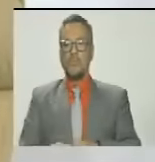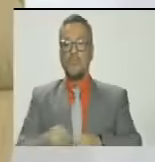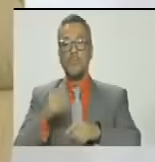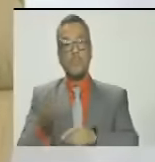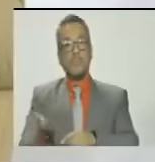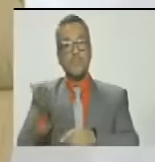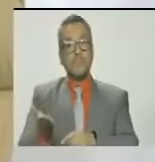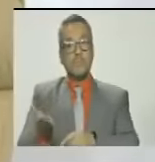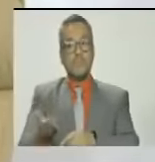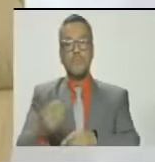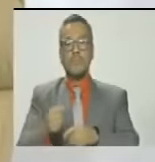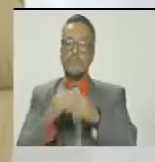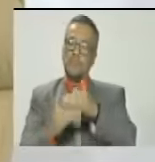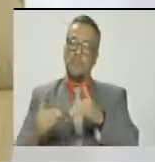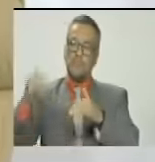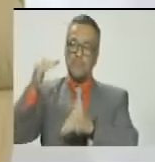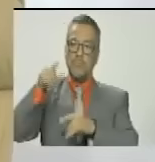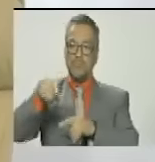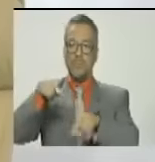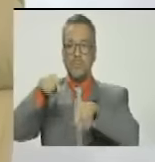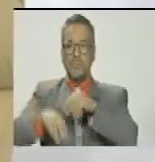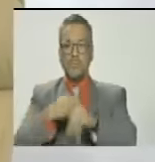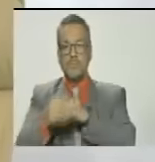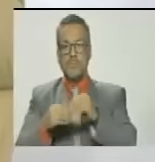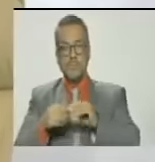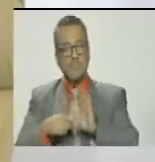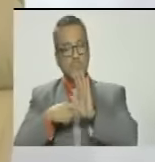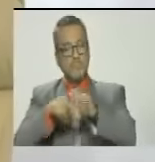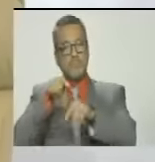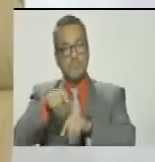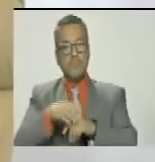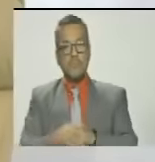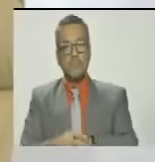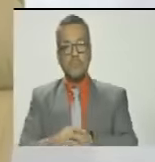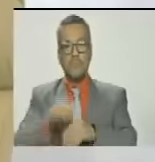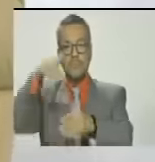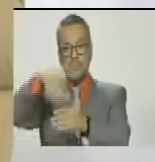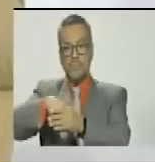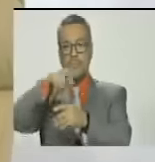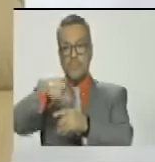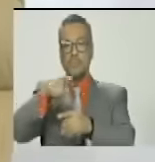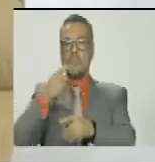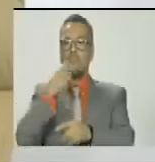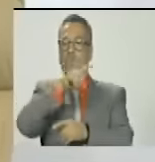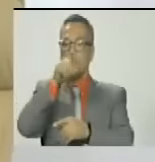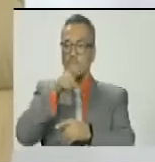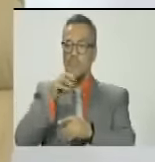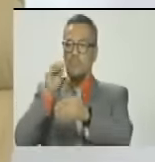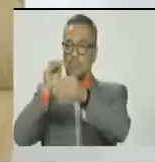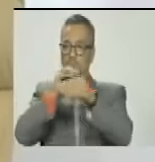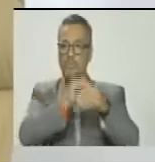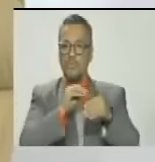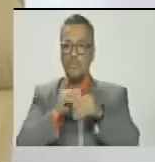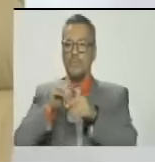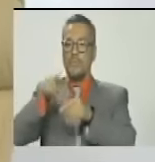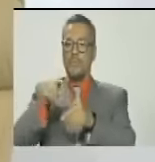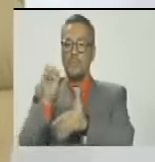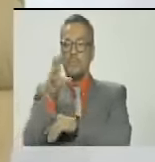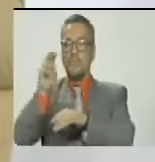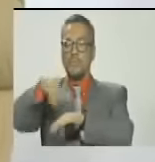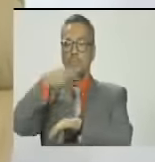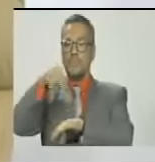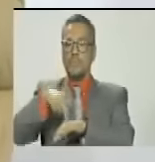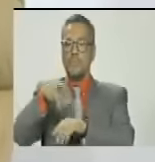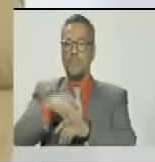una importancia aún mayor, puesto que ahora ha sido refrendado en referendo consultivo convocado por esta